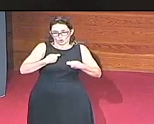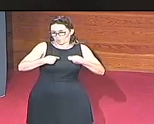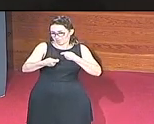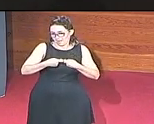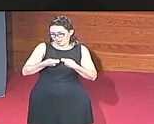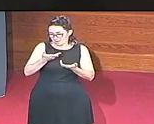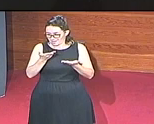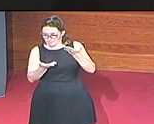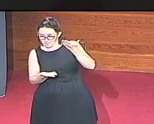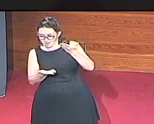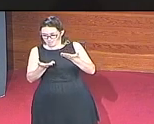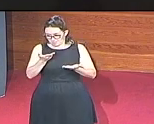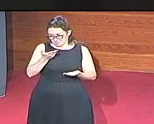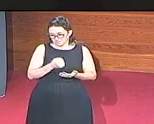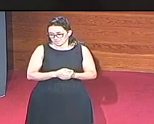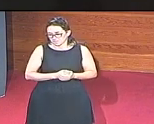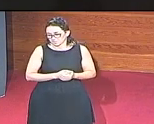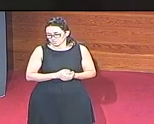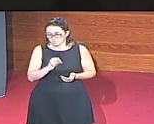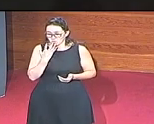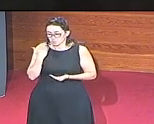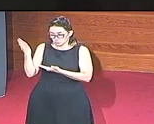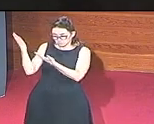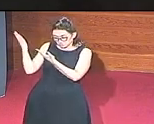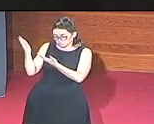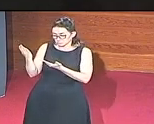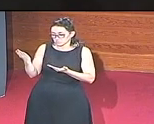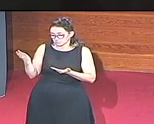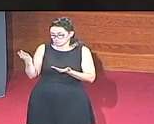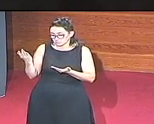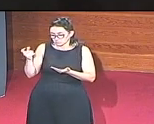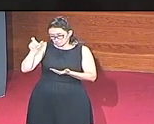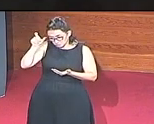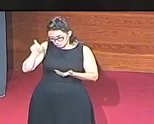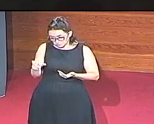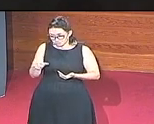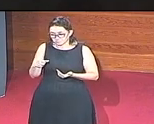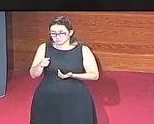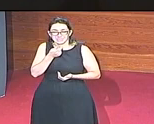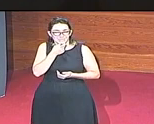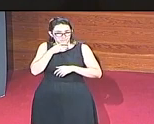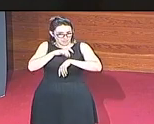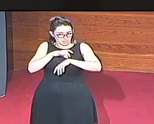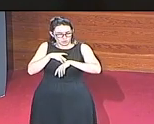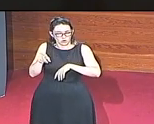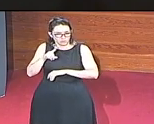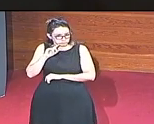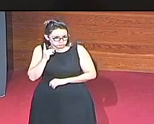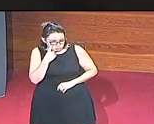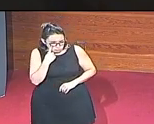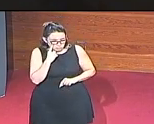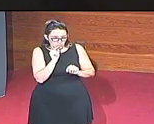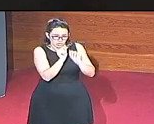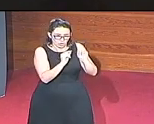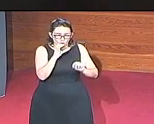utilizaba en el 1700 y pico oeste de un médico inglés que descubrió que el cólera no se transmitía